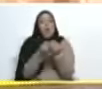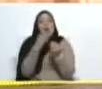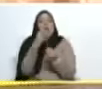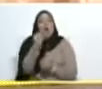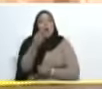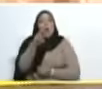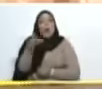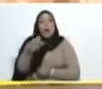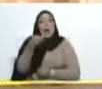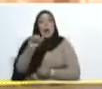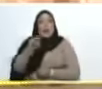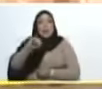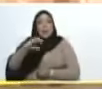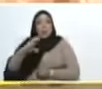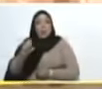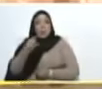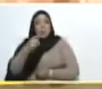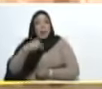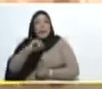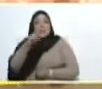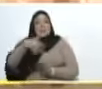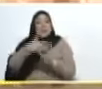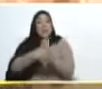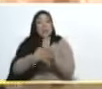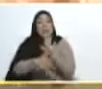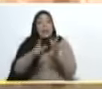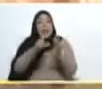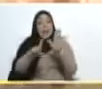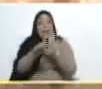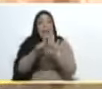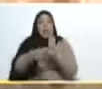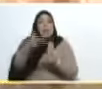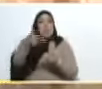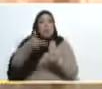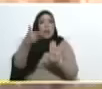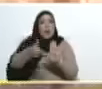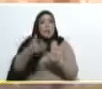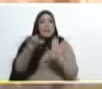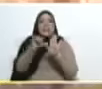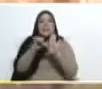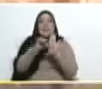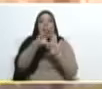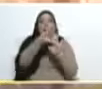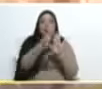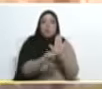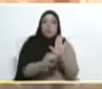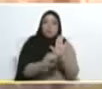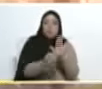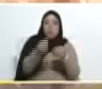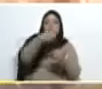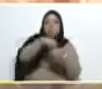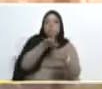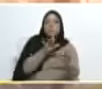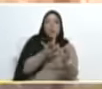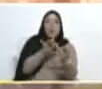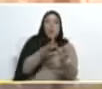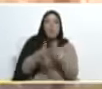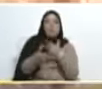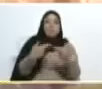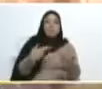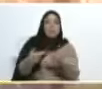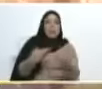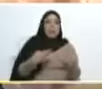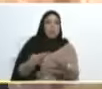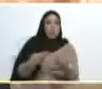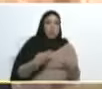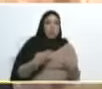la decisión soberana del pueblo de las 5 preguntas, que bien recordamos, sobre los